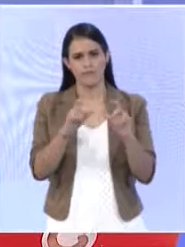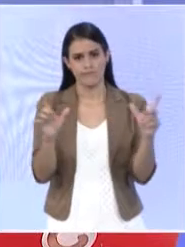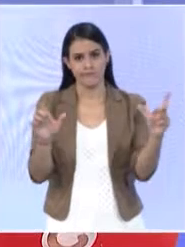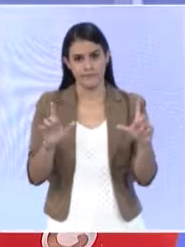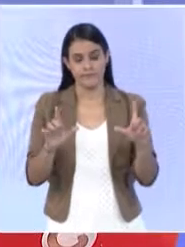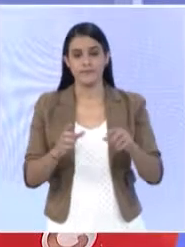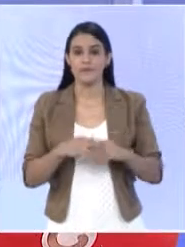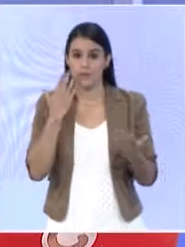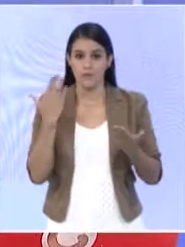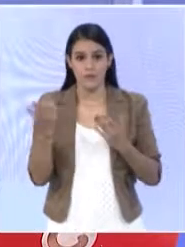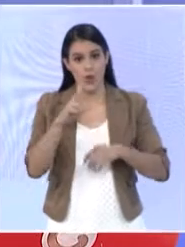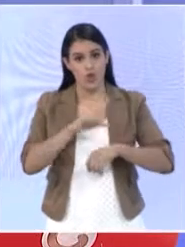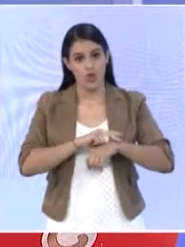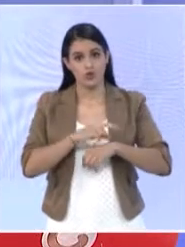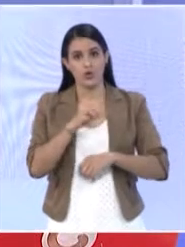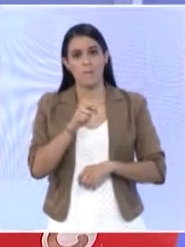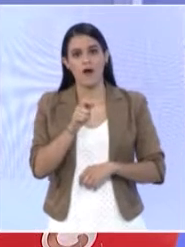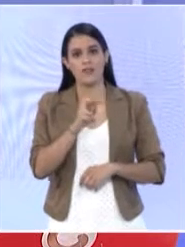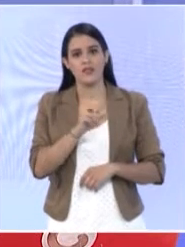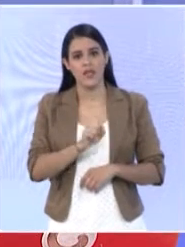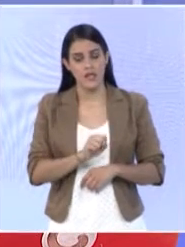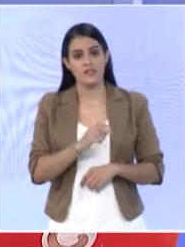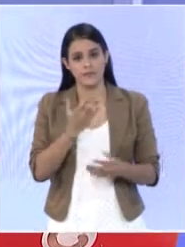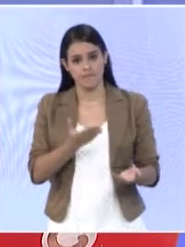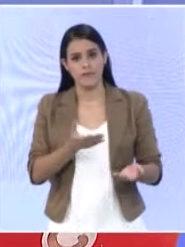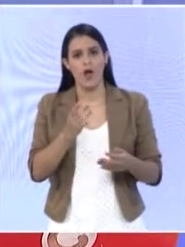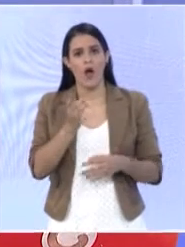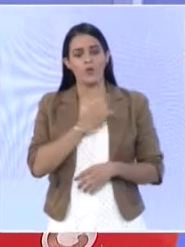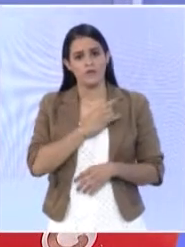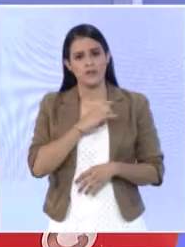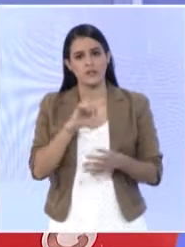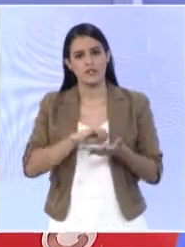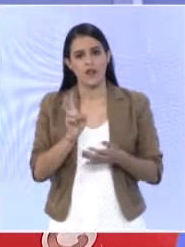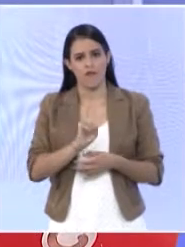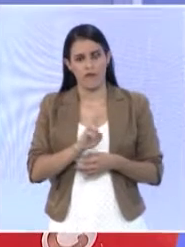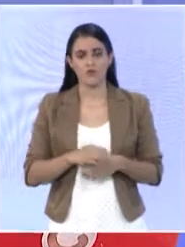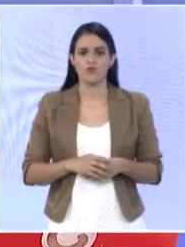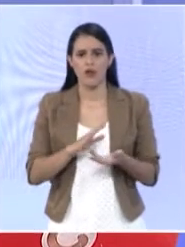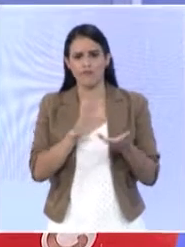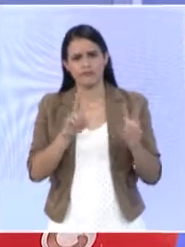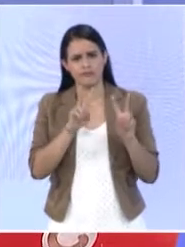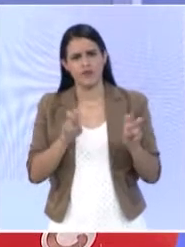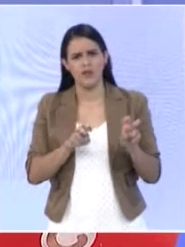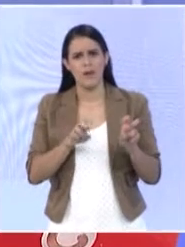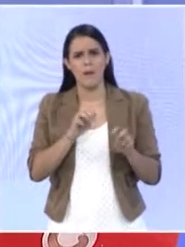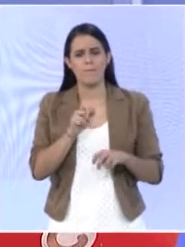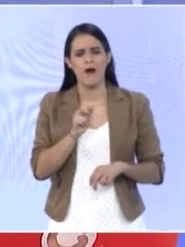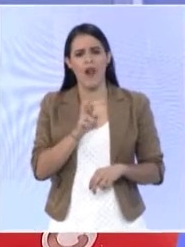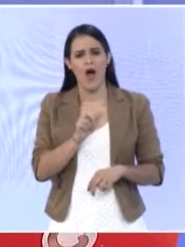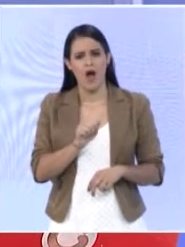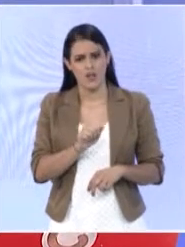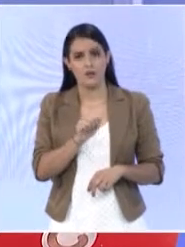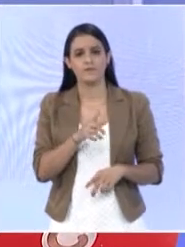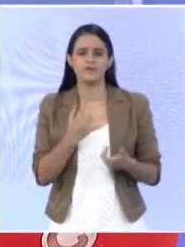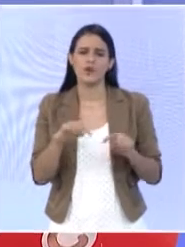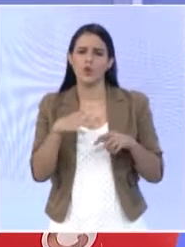bien seguimos conversando con matías reyes ecólogo y entomólogo de la universidad central de venezuela sobre la malaria o paludismo hablamos sobre los